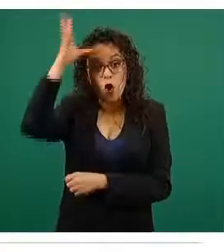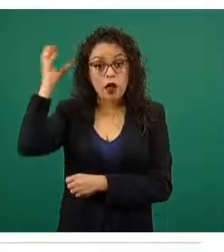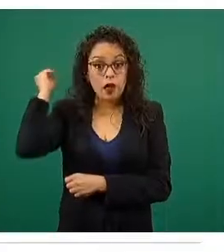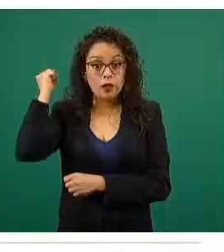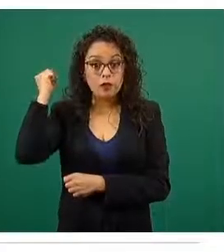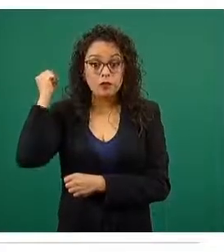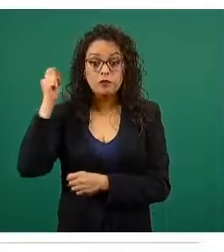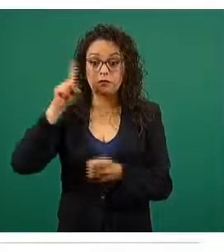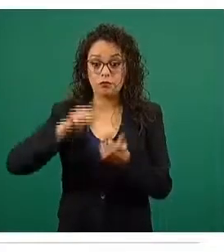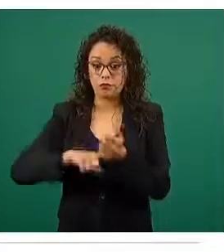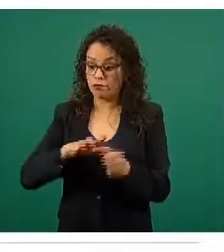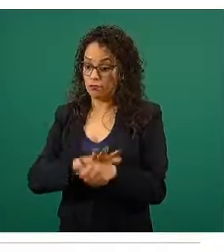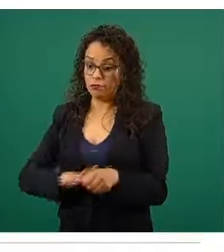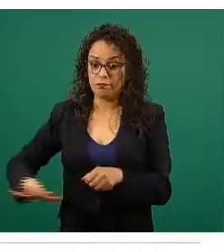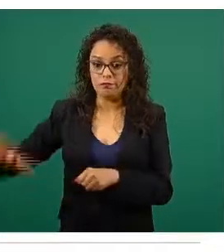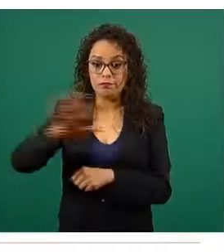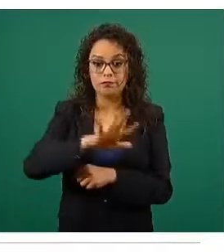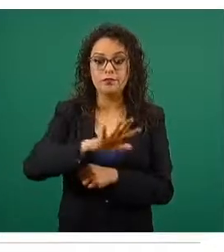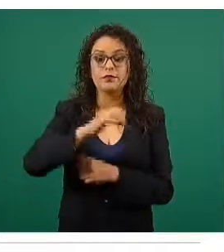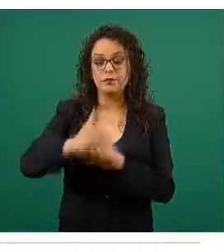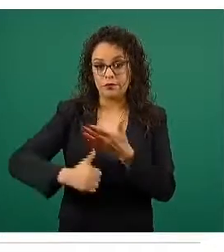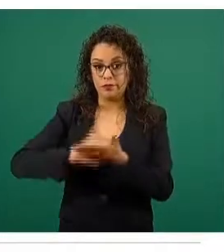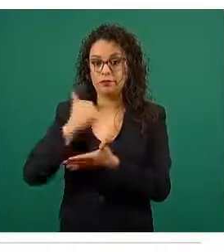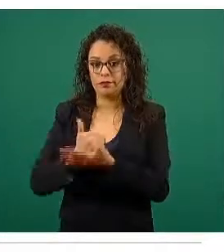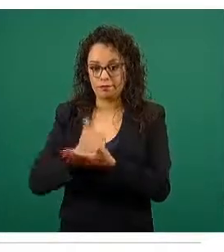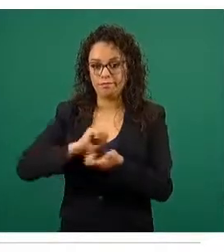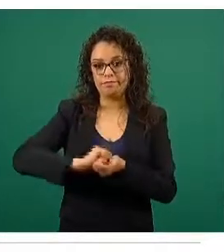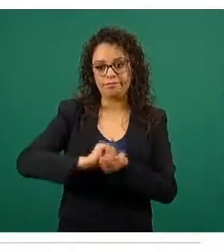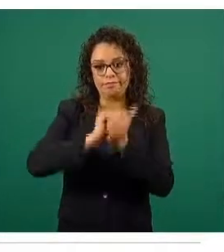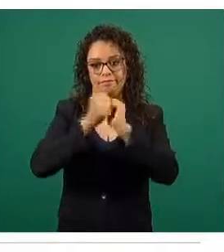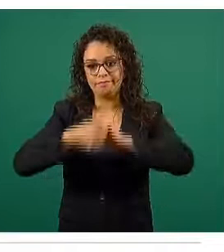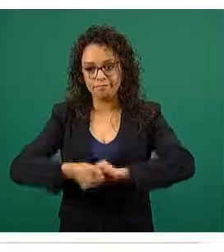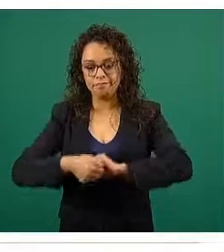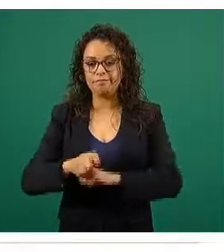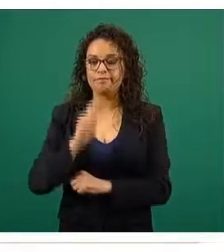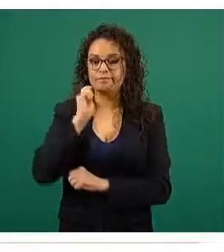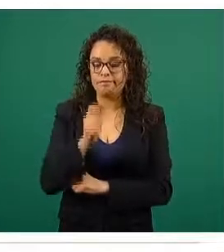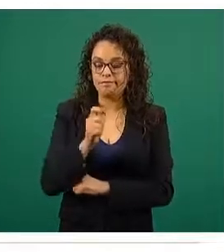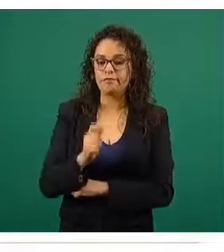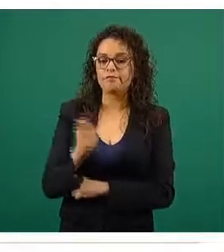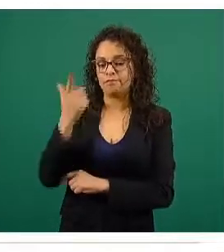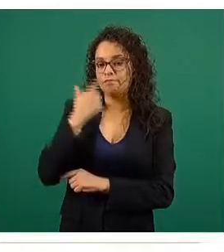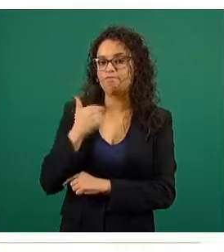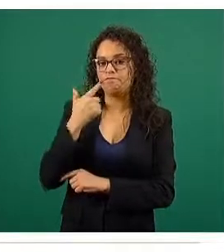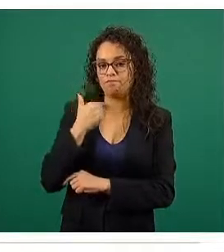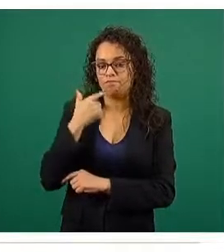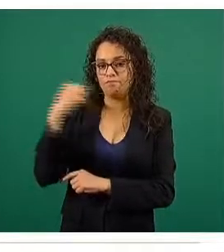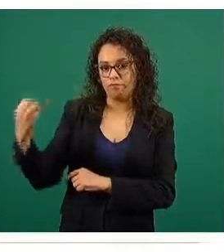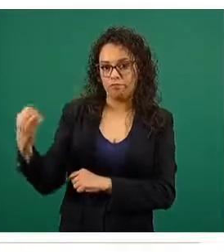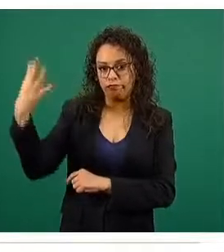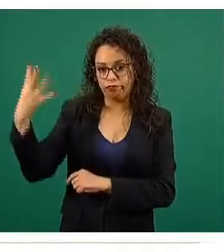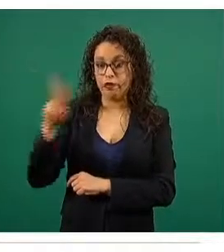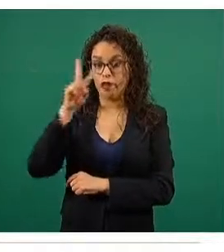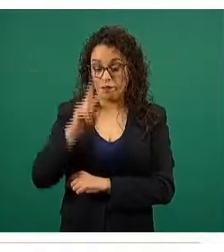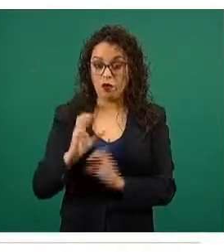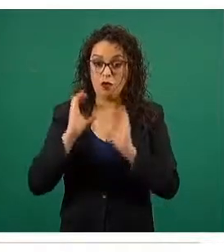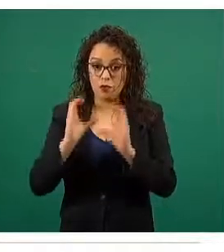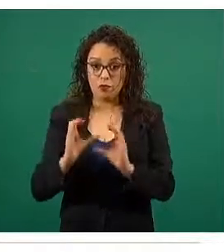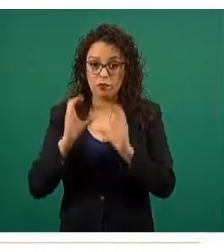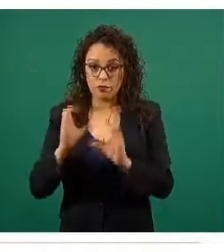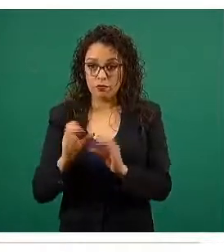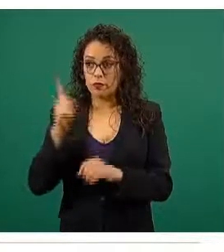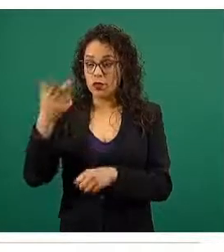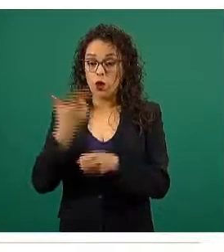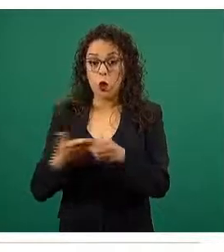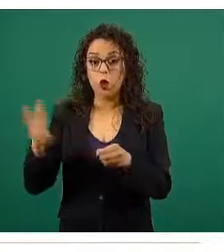también parte de la megalópolis, pasa a semáforo rojo, importante precaución que hay que tener en Morelos. La reserva hospitalaria de Morelos